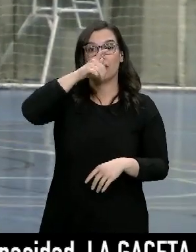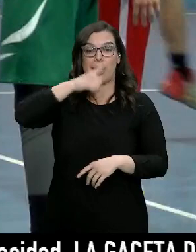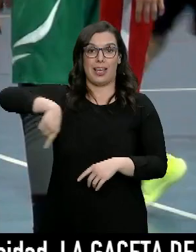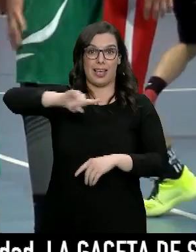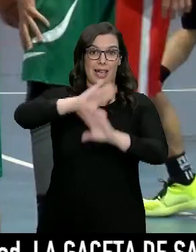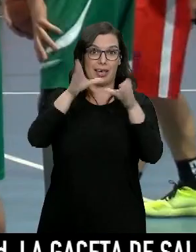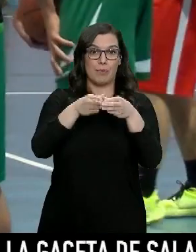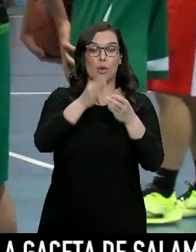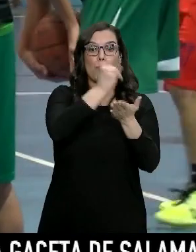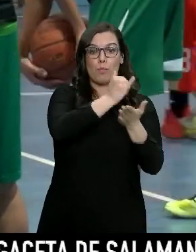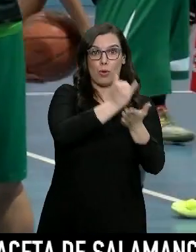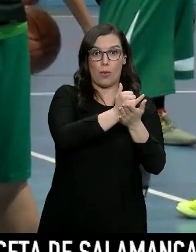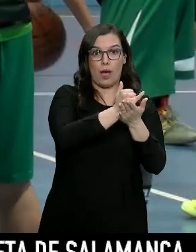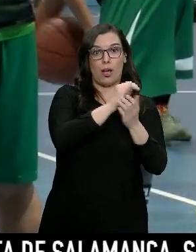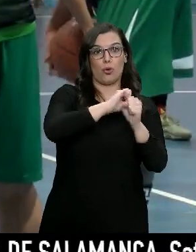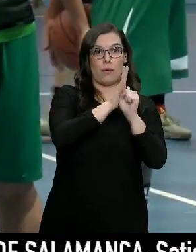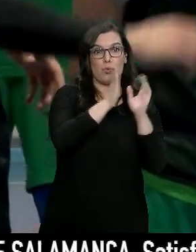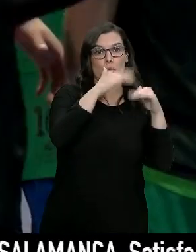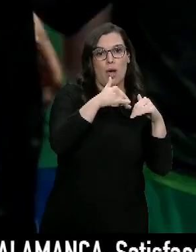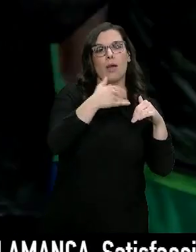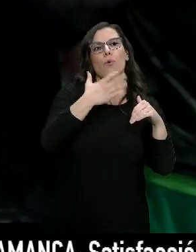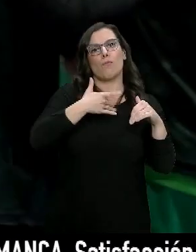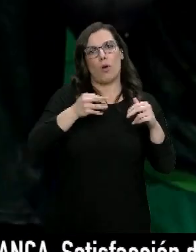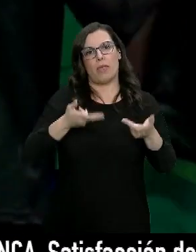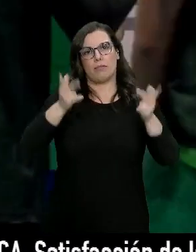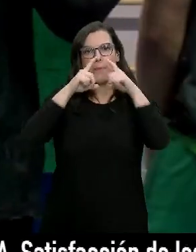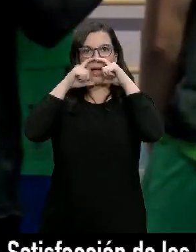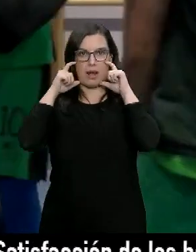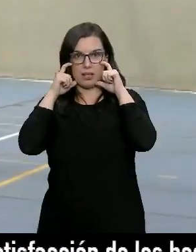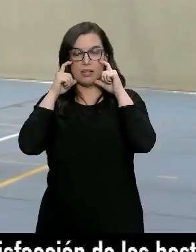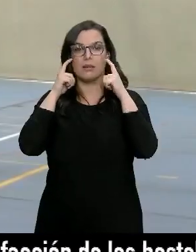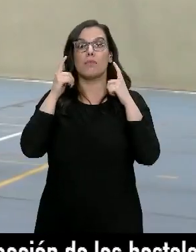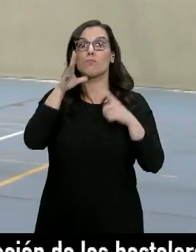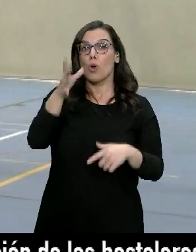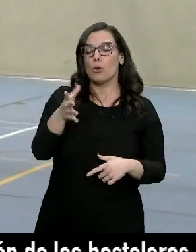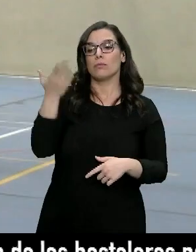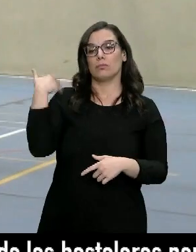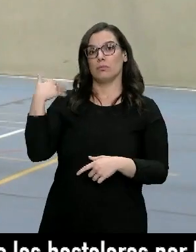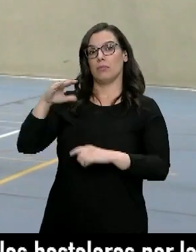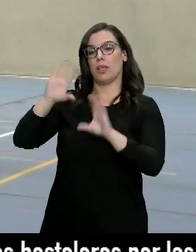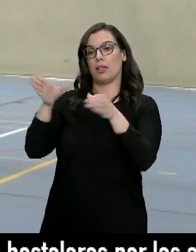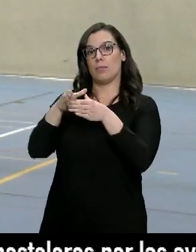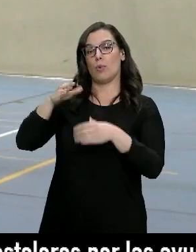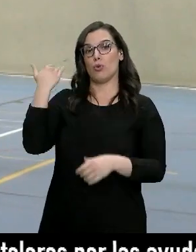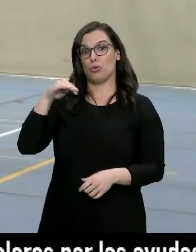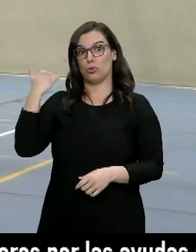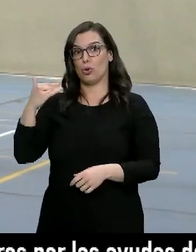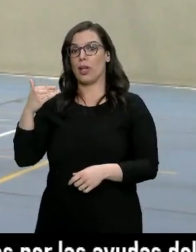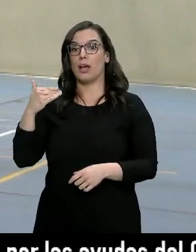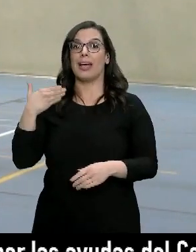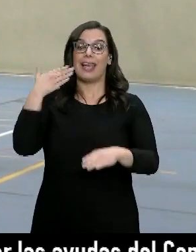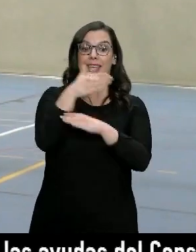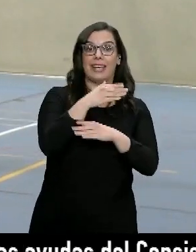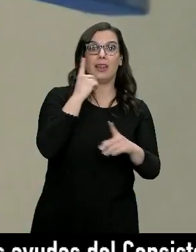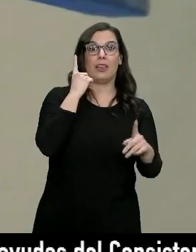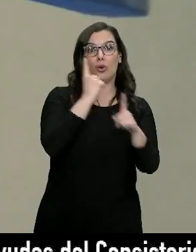con mascarilla. La decisión llega después de que el Club Soria Baloncesto se negara a viajar a Segovia para jugar contra Claret.